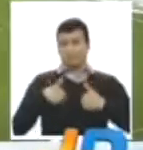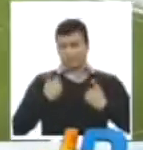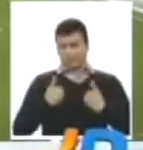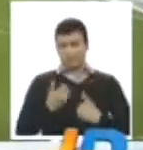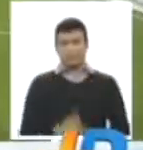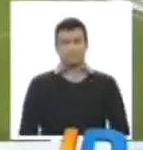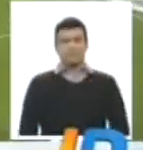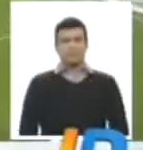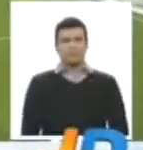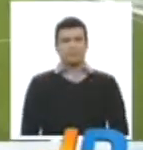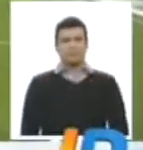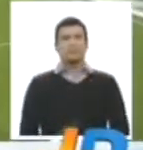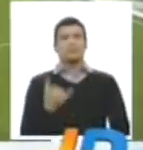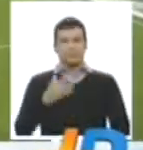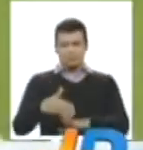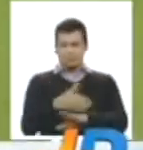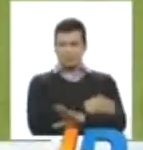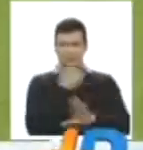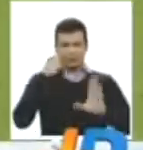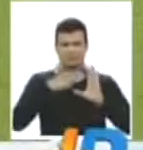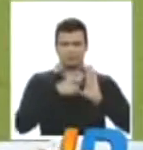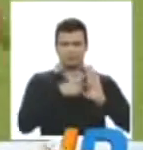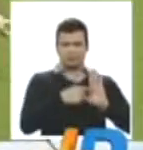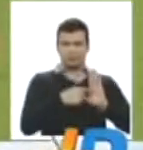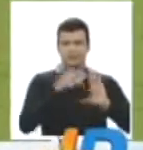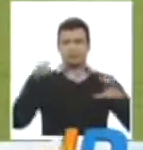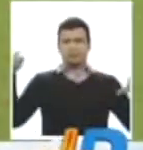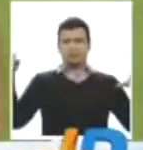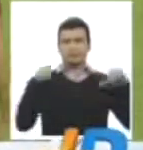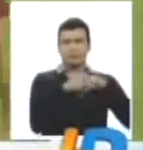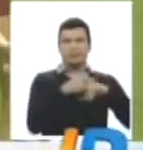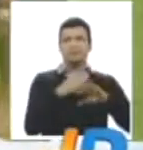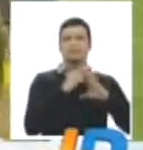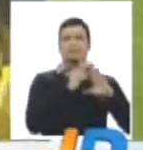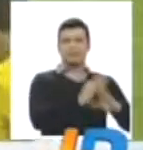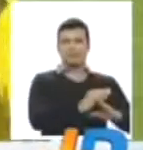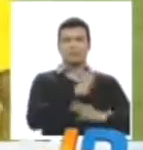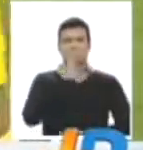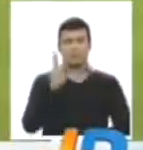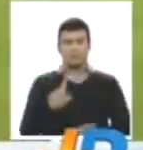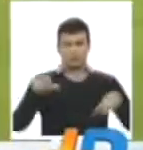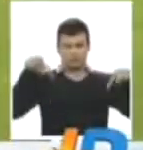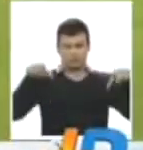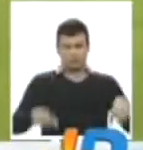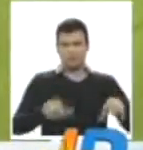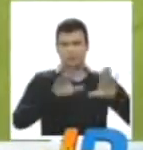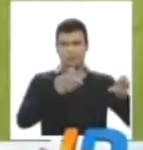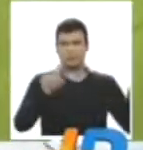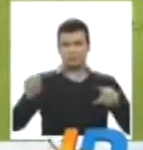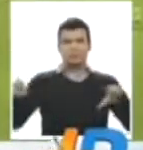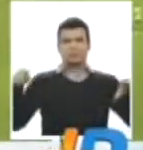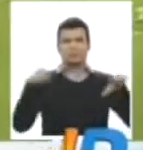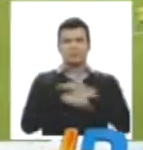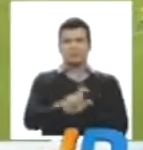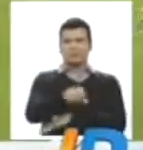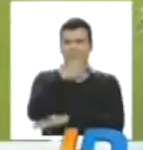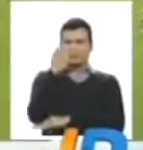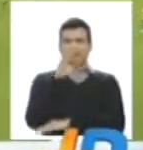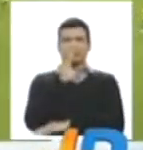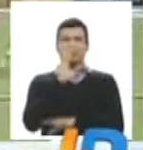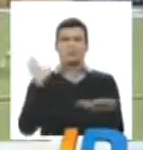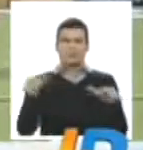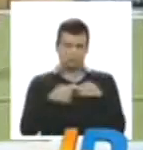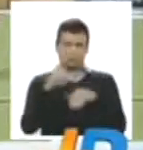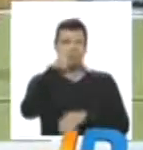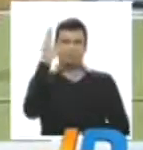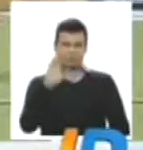opción del empate tras un cabezazo que se fue desviado por el arco brasileño. Al final el partido terminó con victoria para los verde amarela y con alegría de